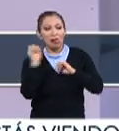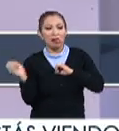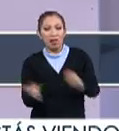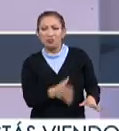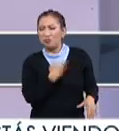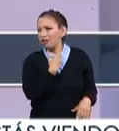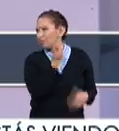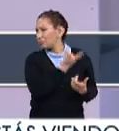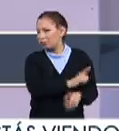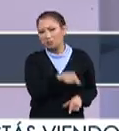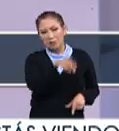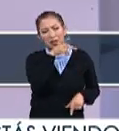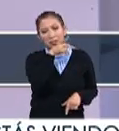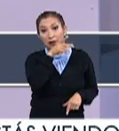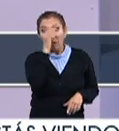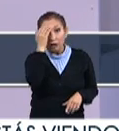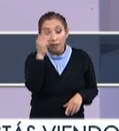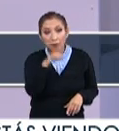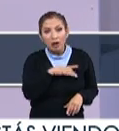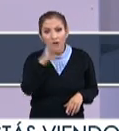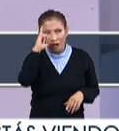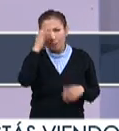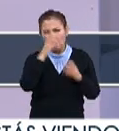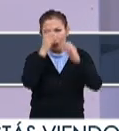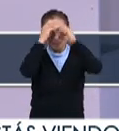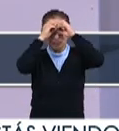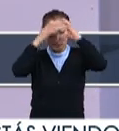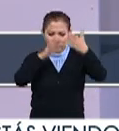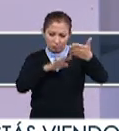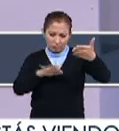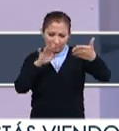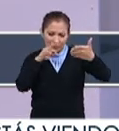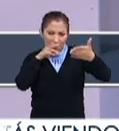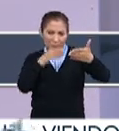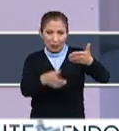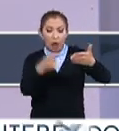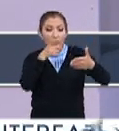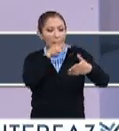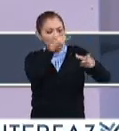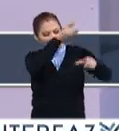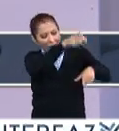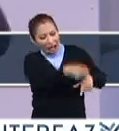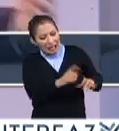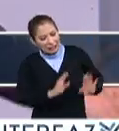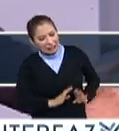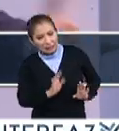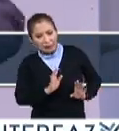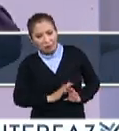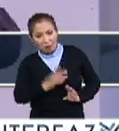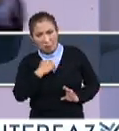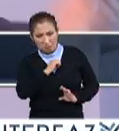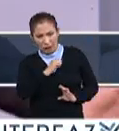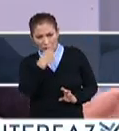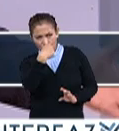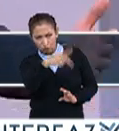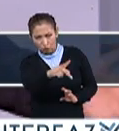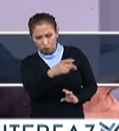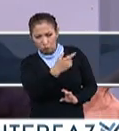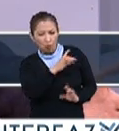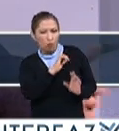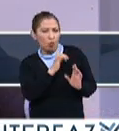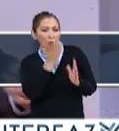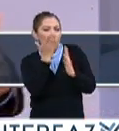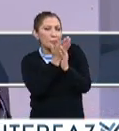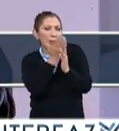no lo soporta. Y es terrible porque hay una imagen, por ejemplo, que te pinta muy bien cómo era el papá. Del lado siniestro, al lado a